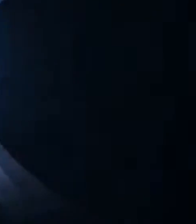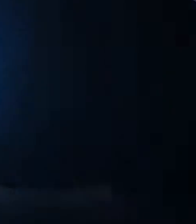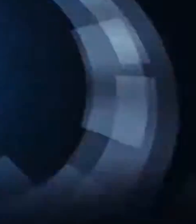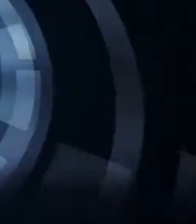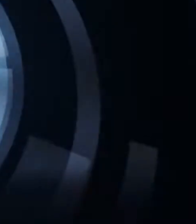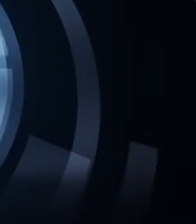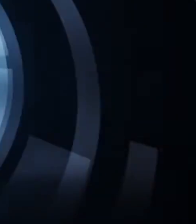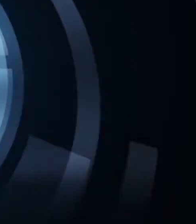¡Gracias!